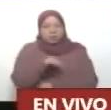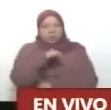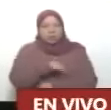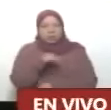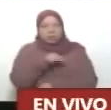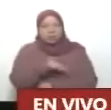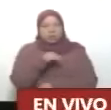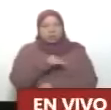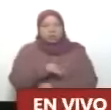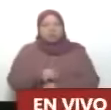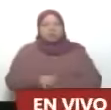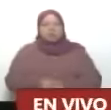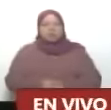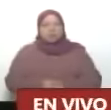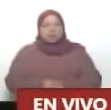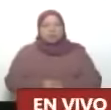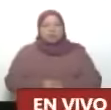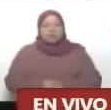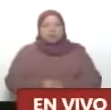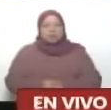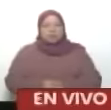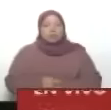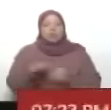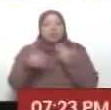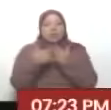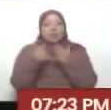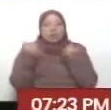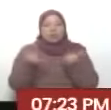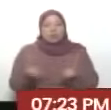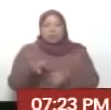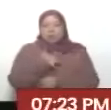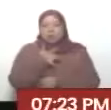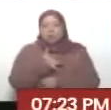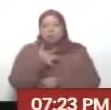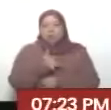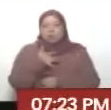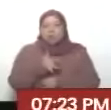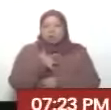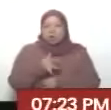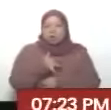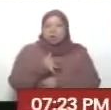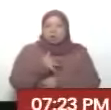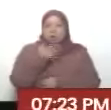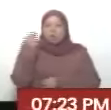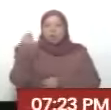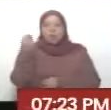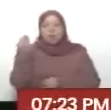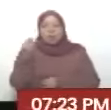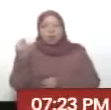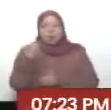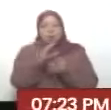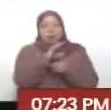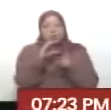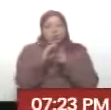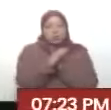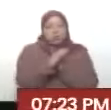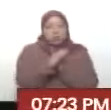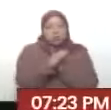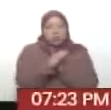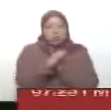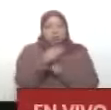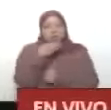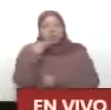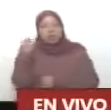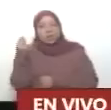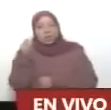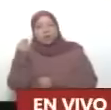concebido, bonito, también de mucha emoción. Recibir de la juventud, de la cultura, la juventud